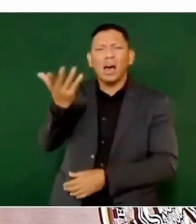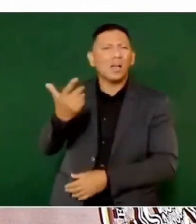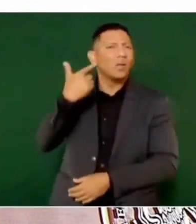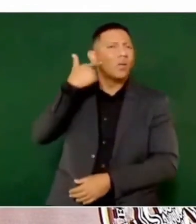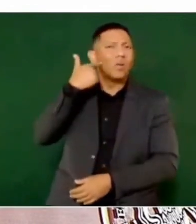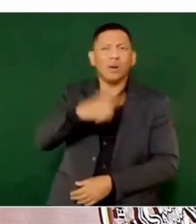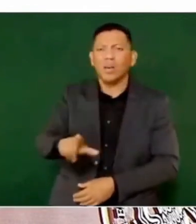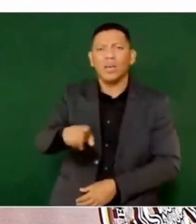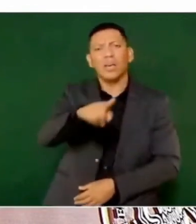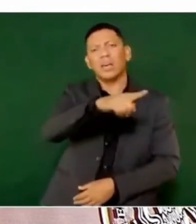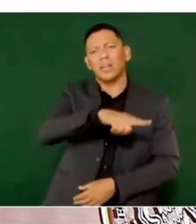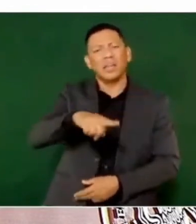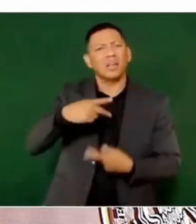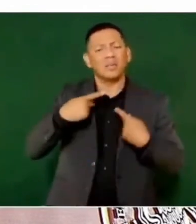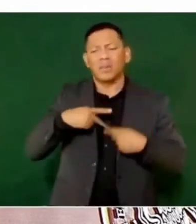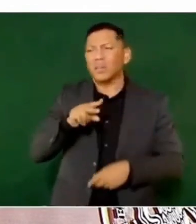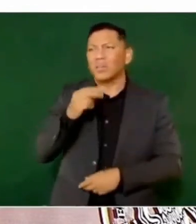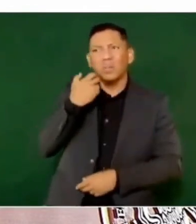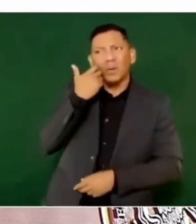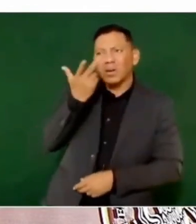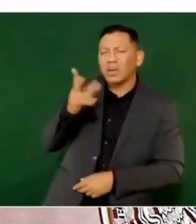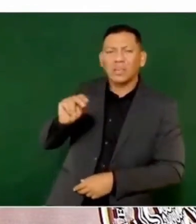La gente quiere que